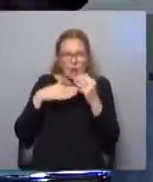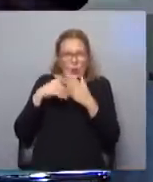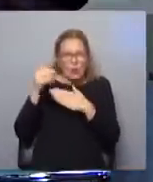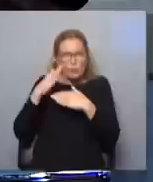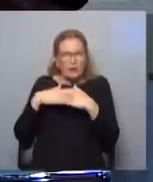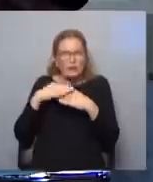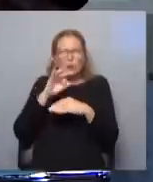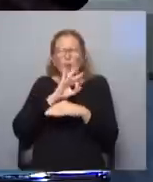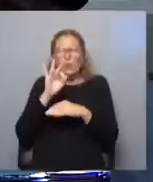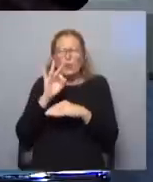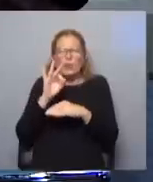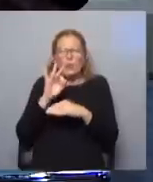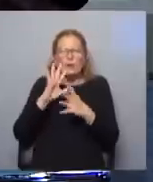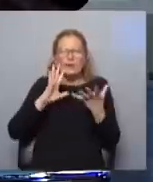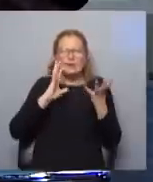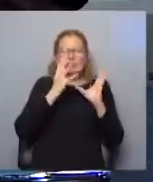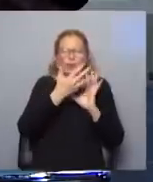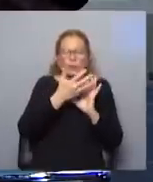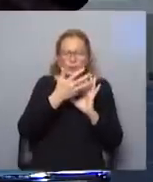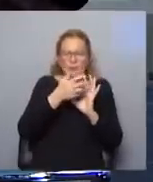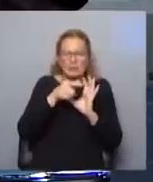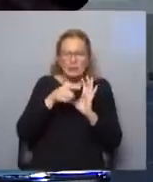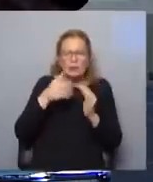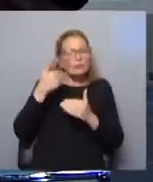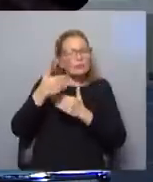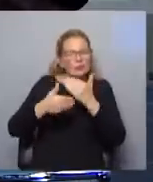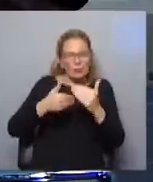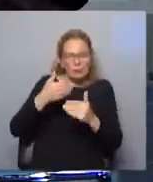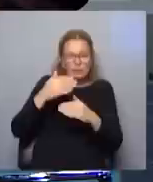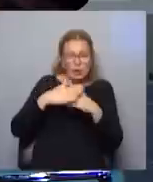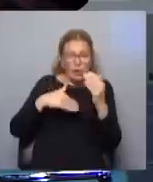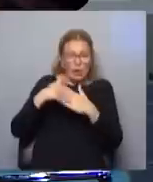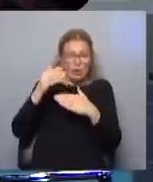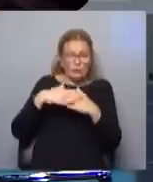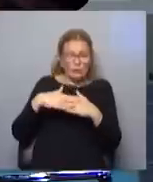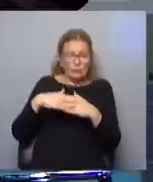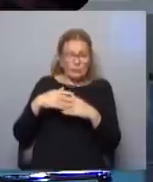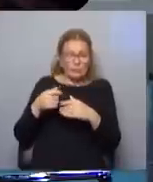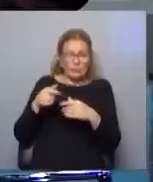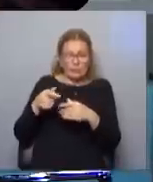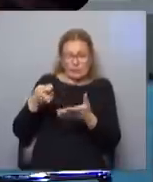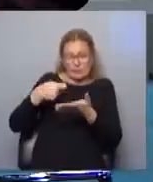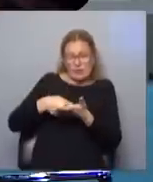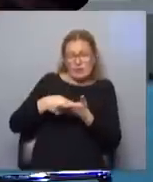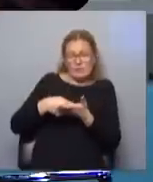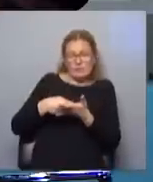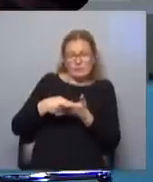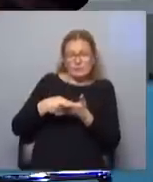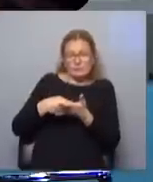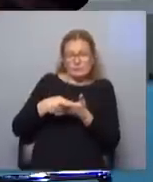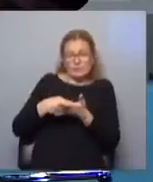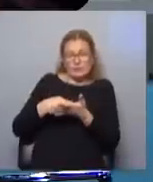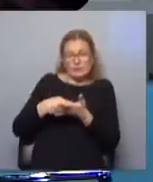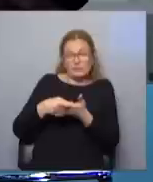gestión gestiona mental estoy hablando porque eso siguió funcionando en las obras son las previstas las licitaciones que tú tienes nos obteníamos